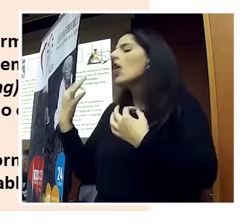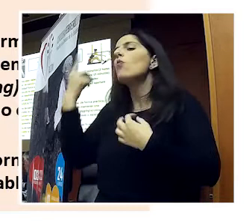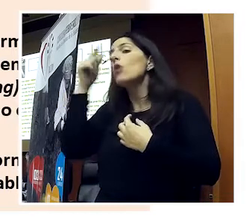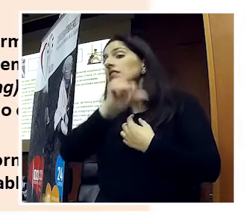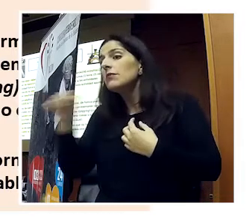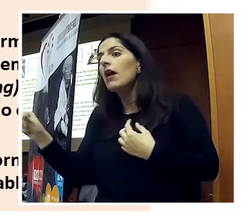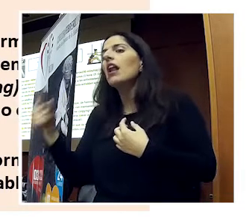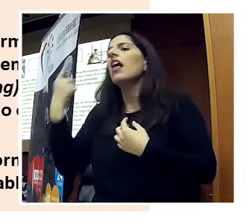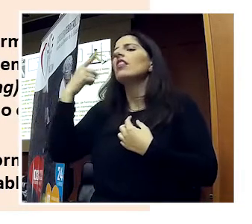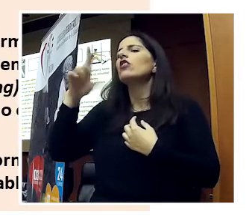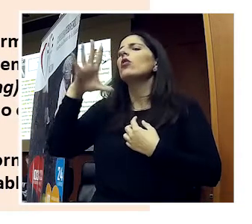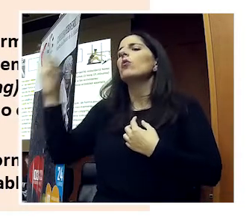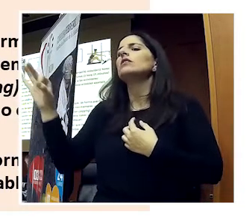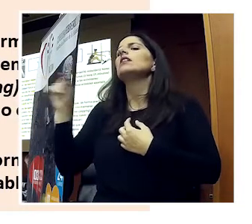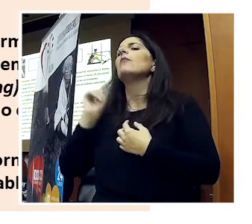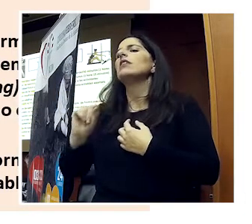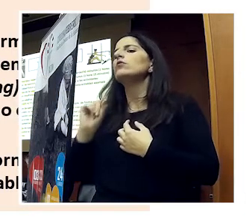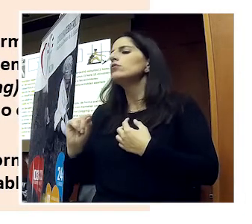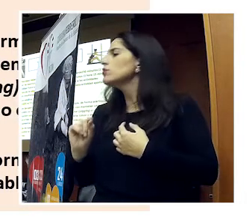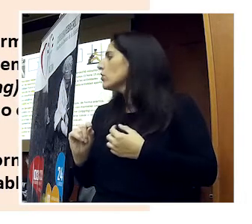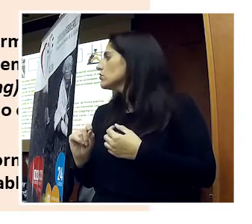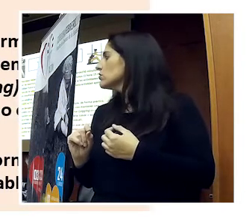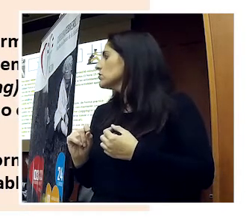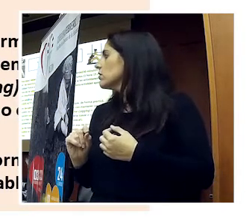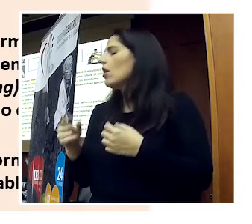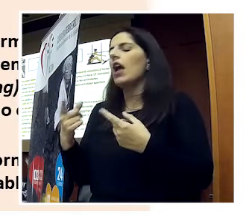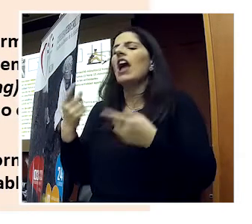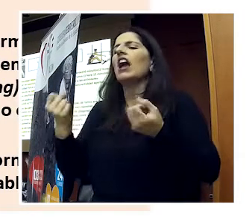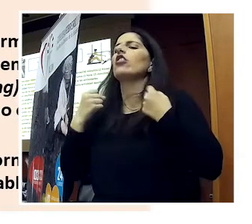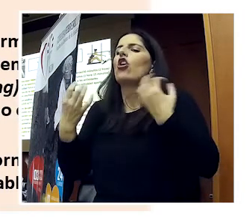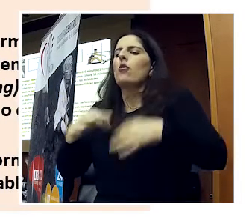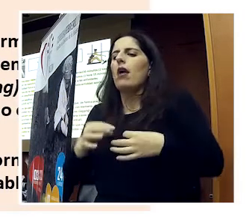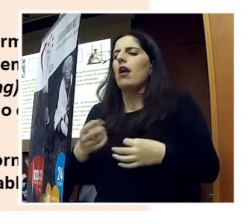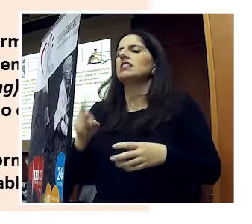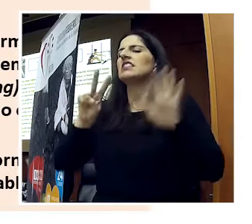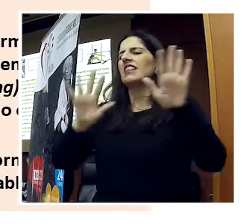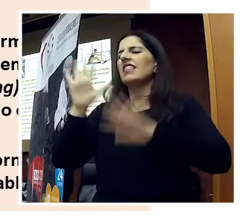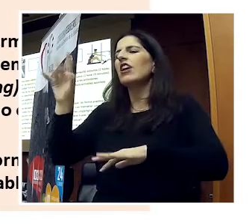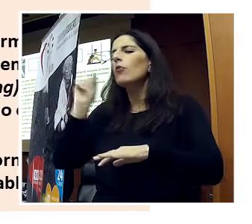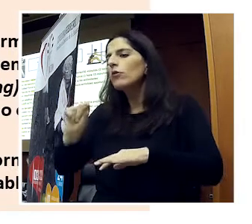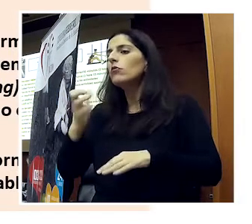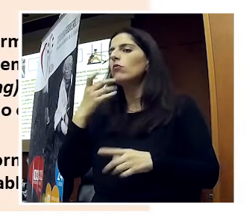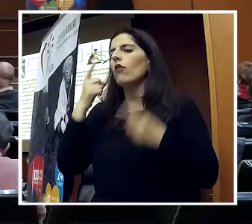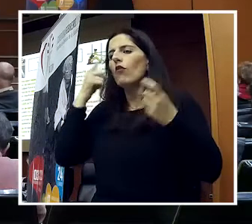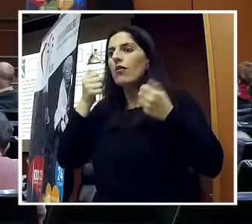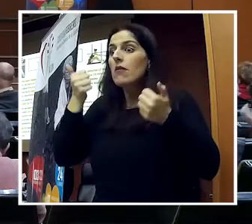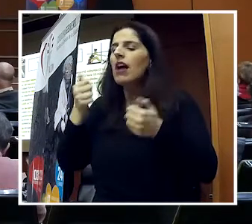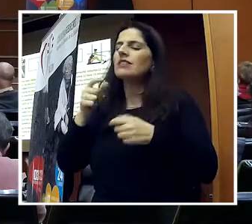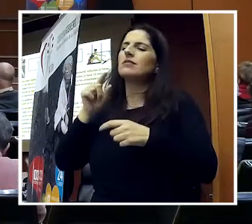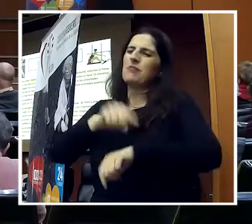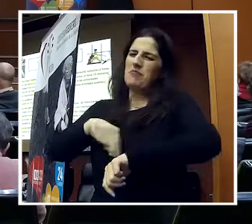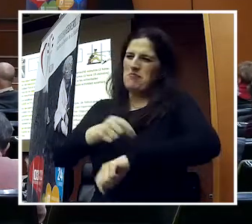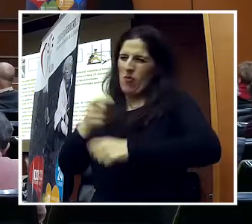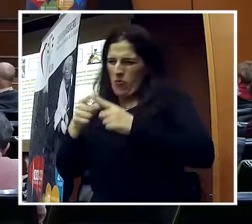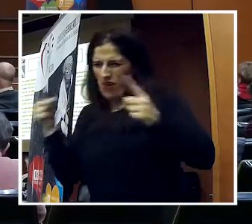semanalmente 150 minutos cuando hablamos de ejercicio moderado, que podrían ser 75 minutos si este ejercicio es de actividad